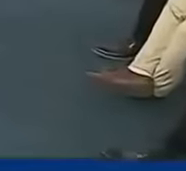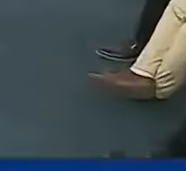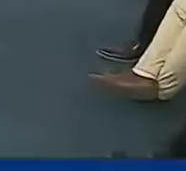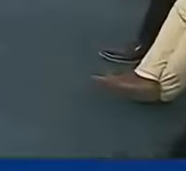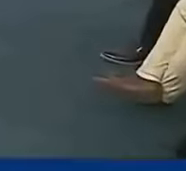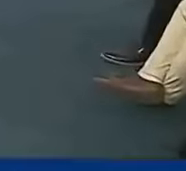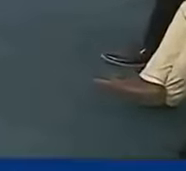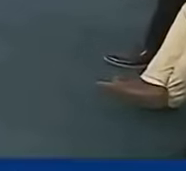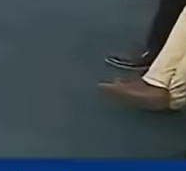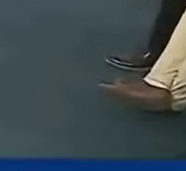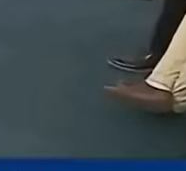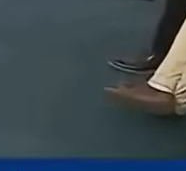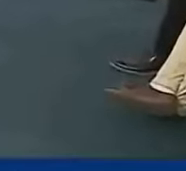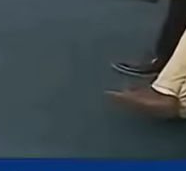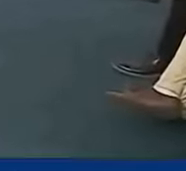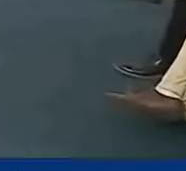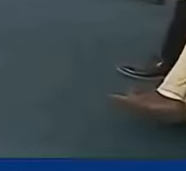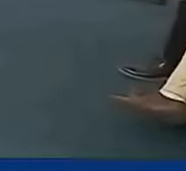asaltaron el poder